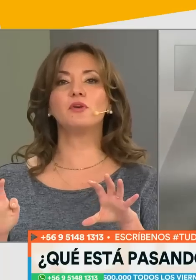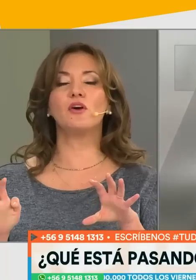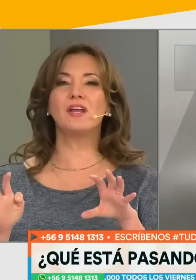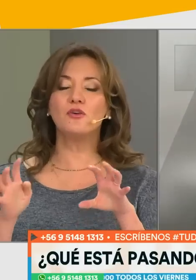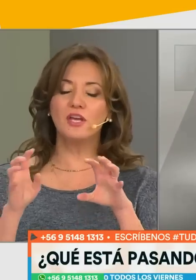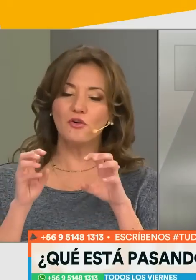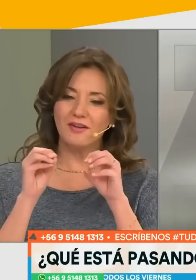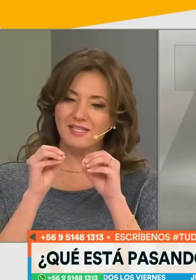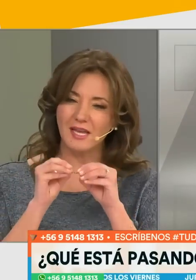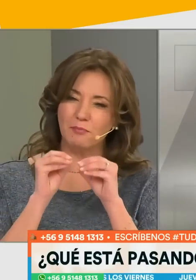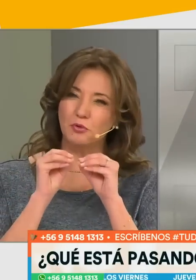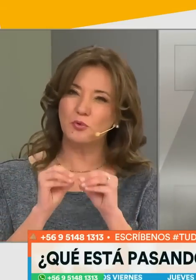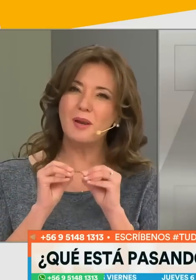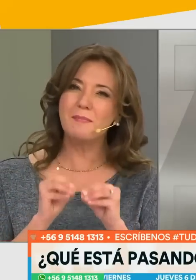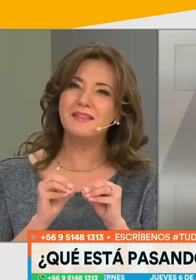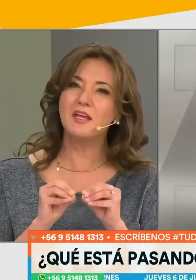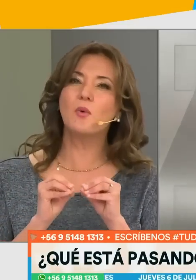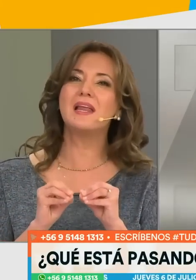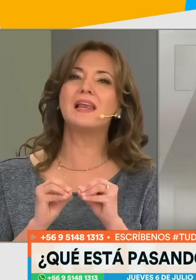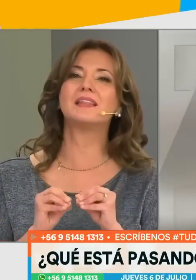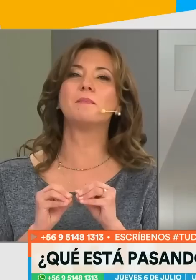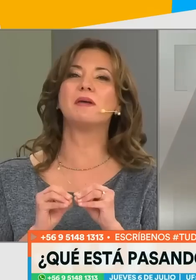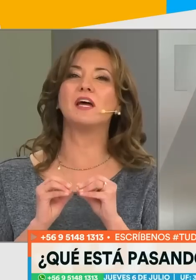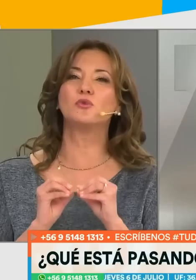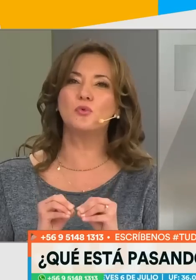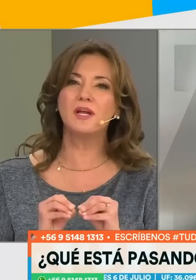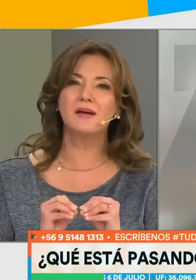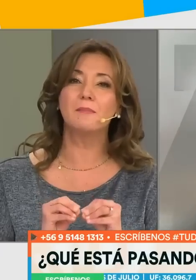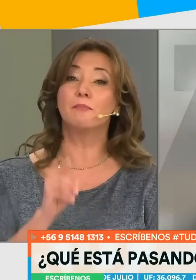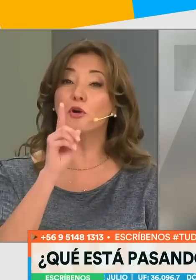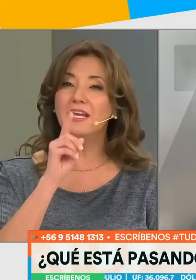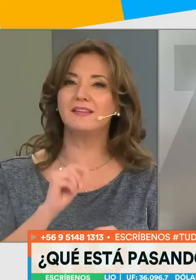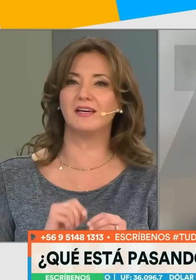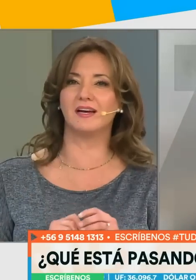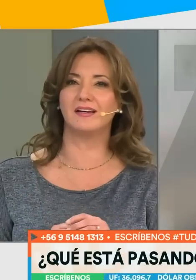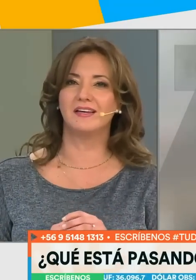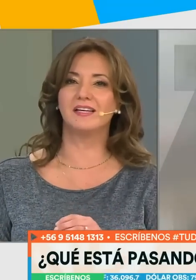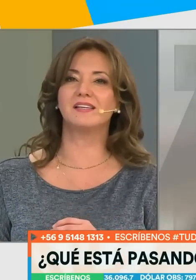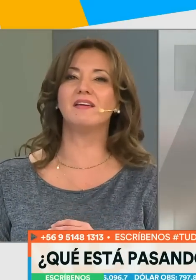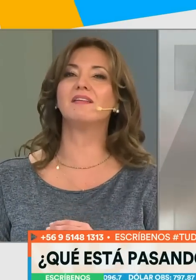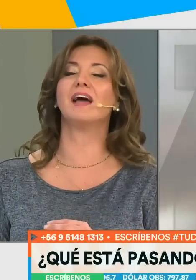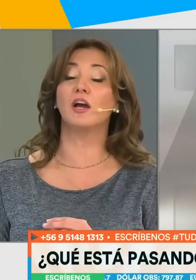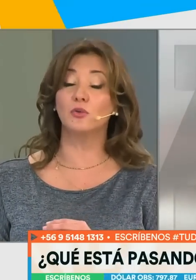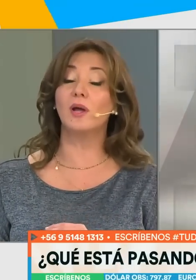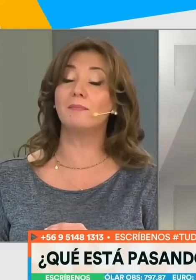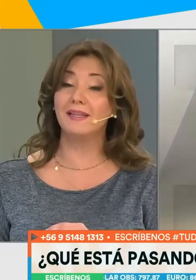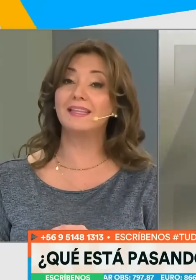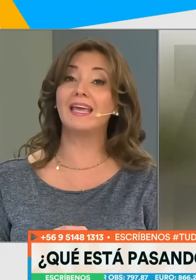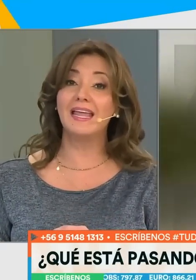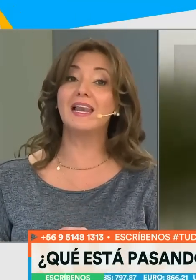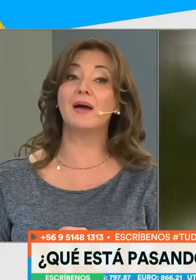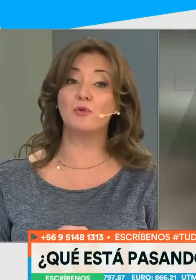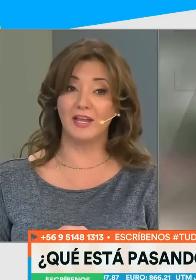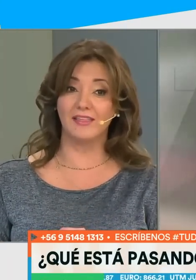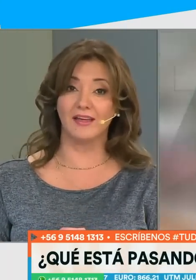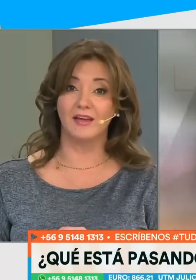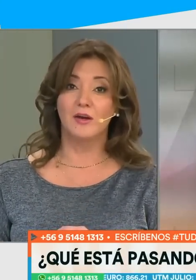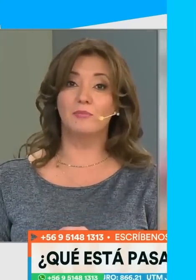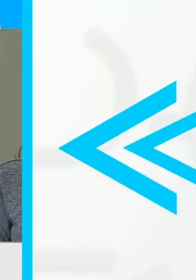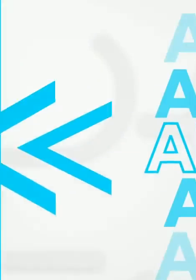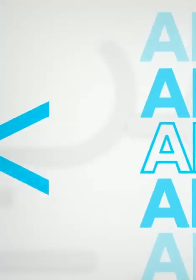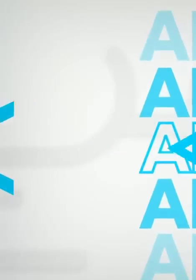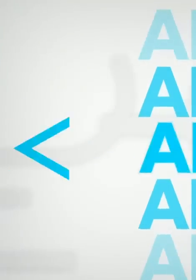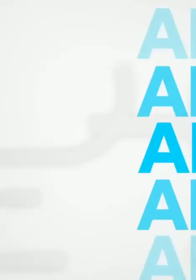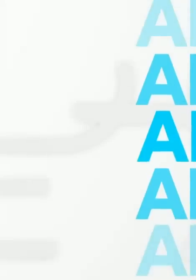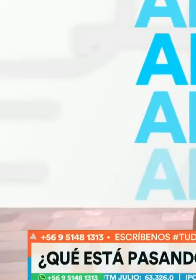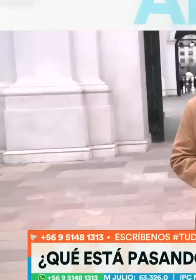El tiempo, y ahora yo quiero revisar puntualmente cuál es la temperatura política que se vive actualmente en La Moneda. Está